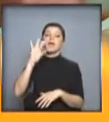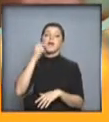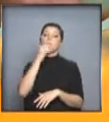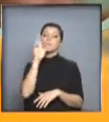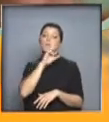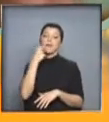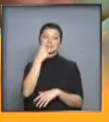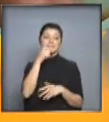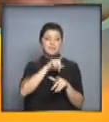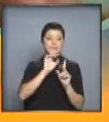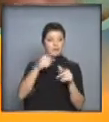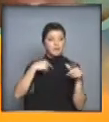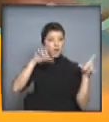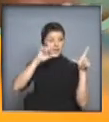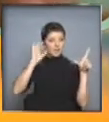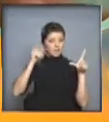Comunicación desprestigia la política.